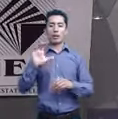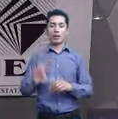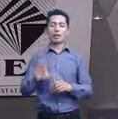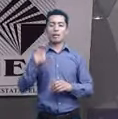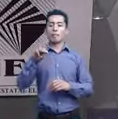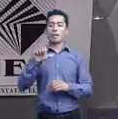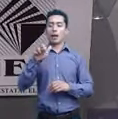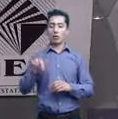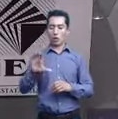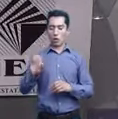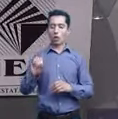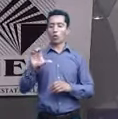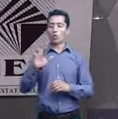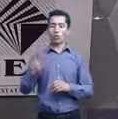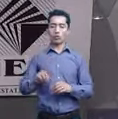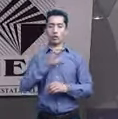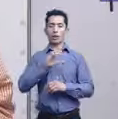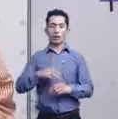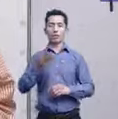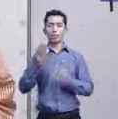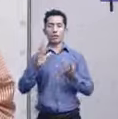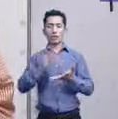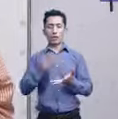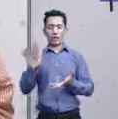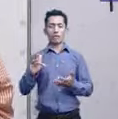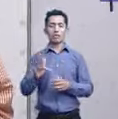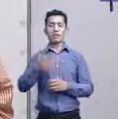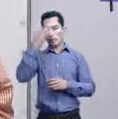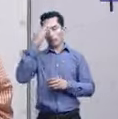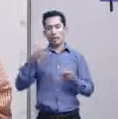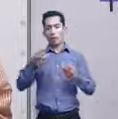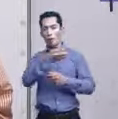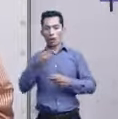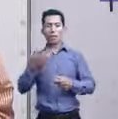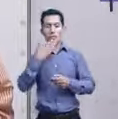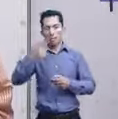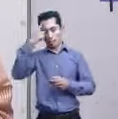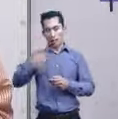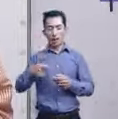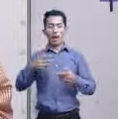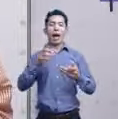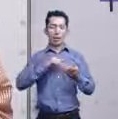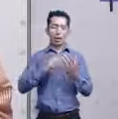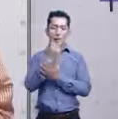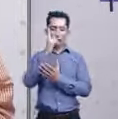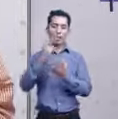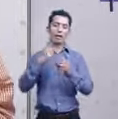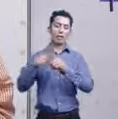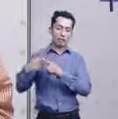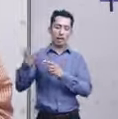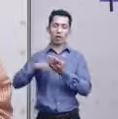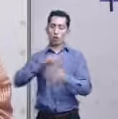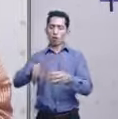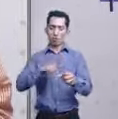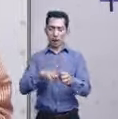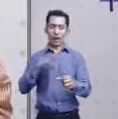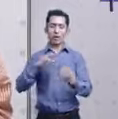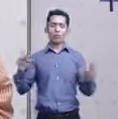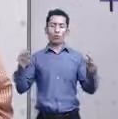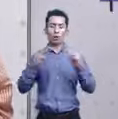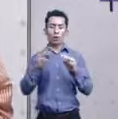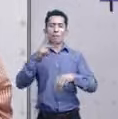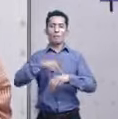Ciudadano, Mario Cruz Trejo. Adelante, candidato. Muchas gracias. Tenemos que organizarnos para que la materia prima que hoy en día tenemos aquí en el municipio, tal es